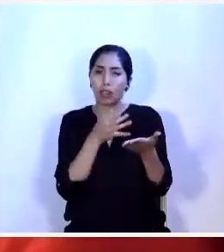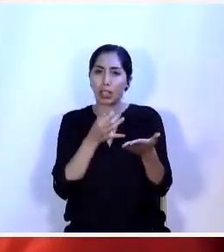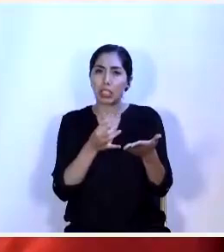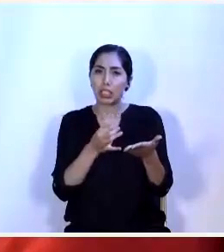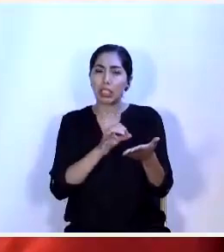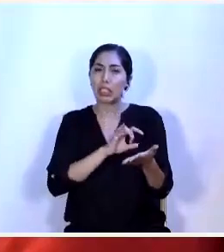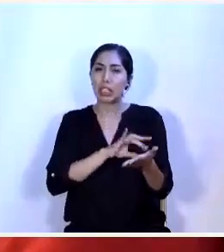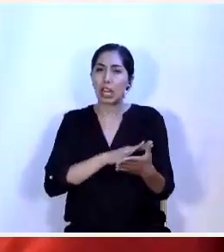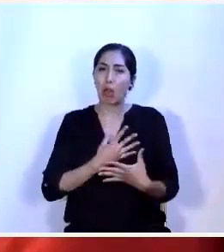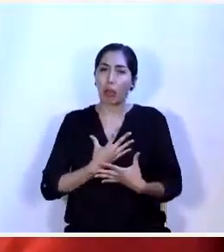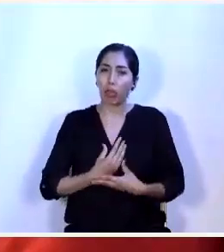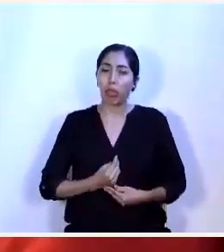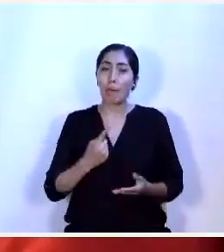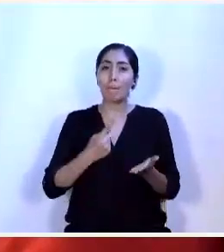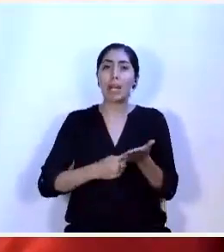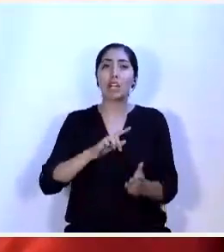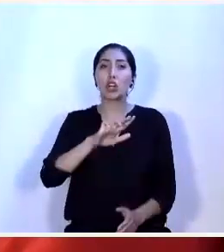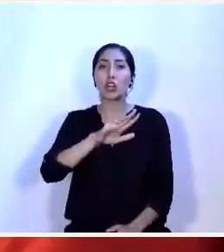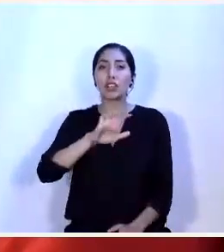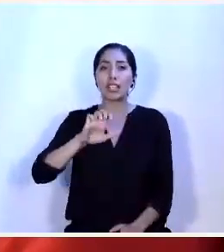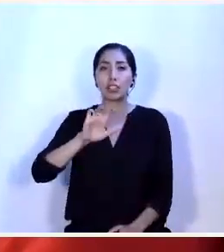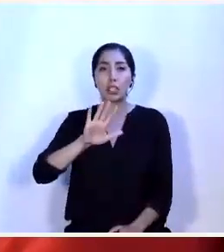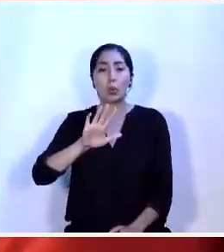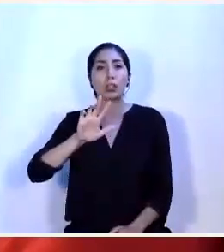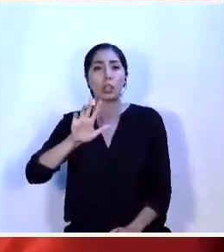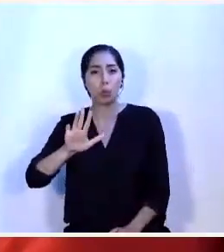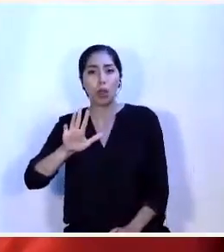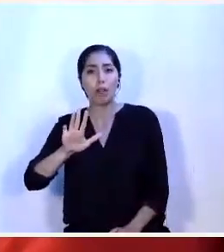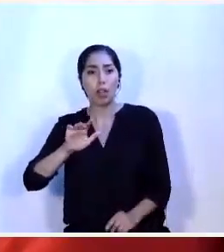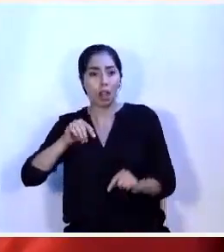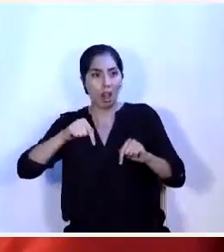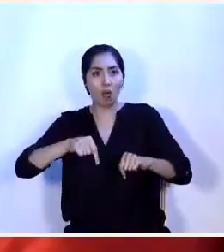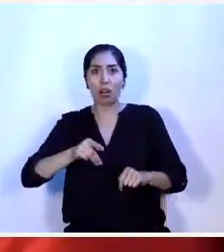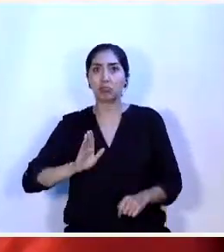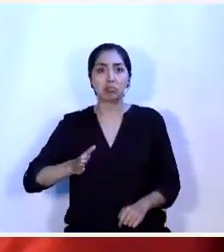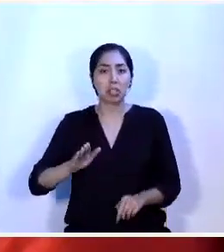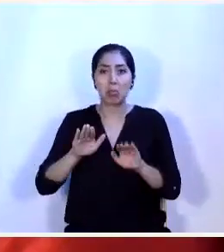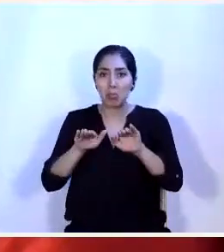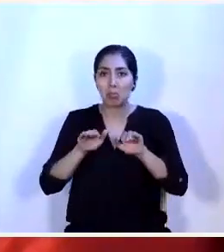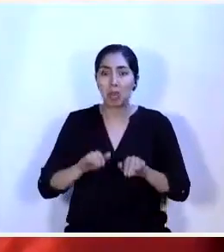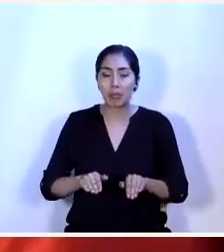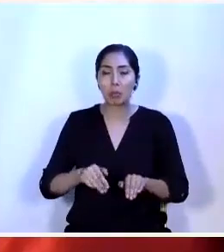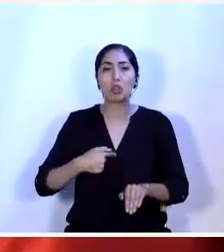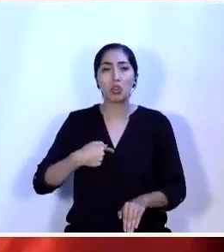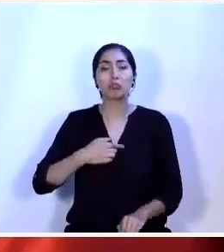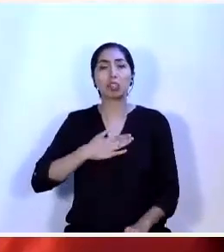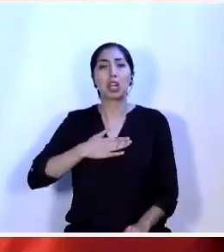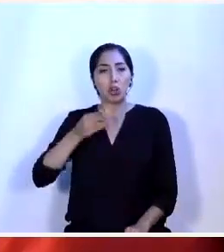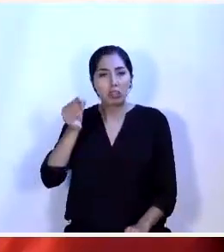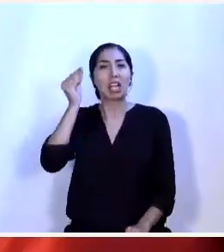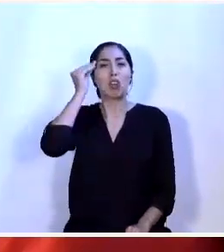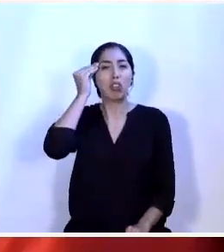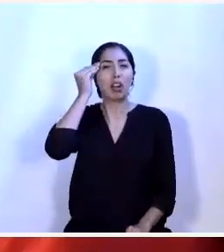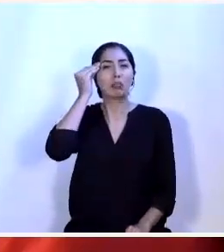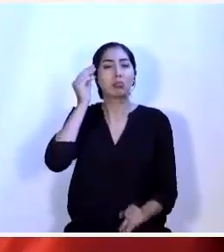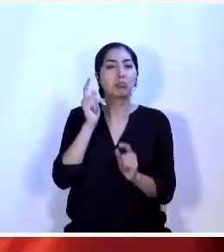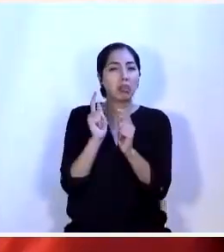de 1959, pero que sigue teniendo plena vigencia, y me permito hoy día recordarla para que tratemos de,